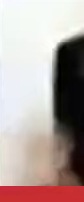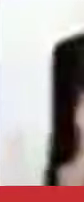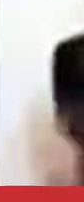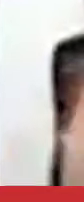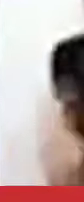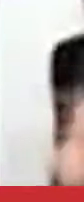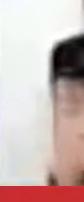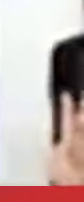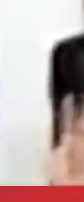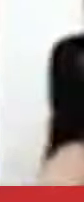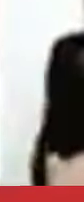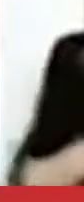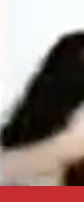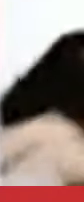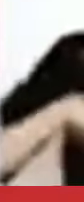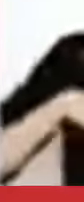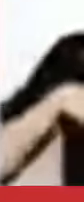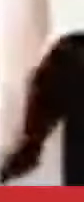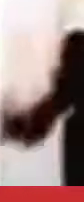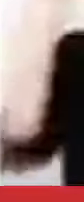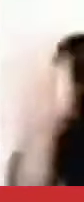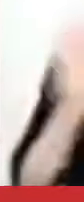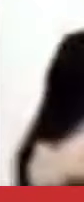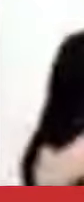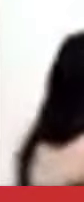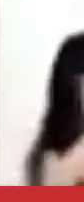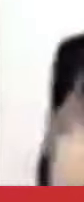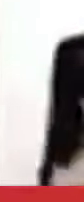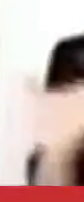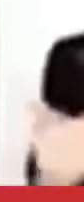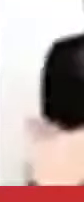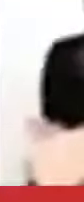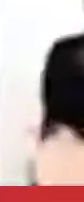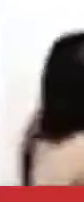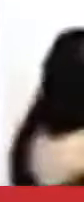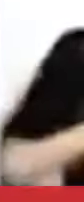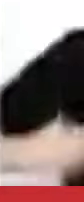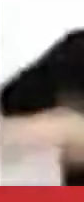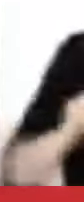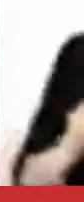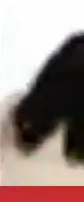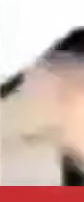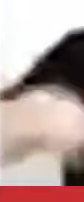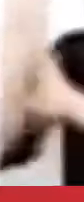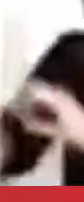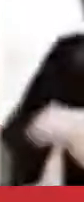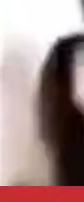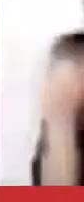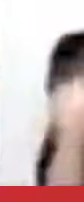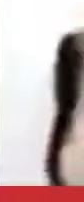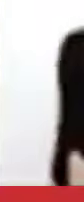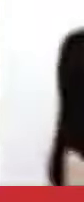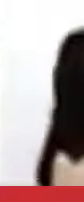Porque nuestro aparato Estatal no está funcionando porque no estamos persiguiendo a los violadores porque no estamos